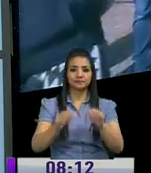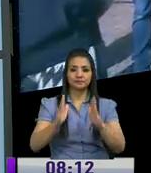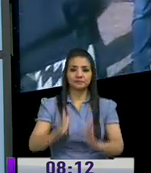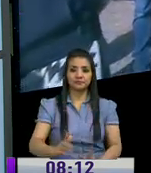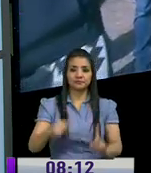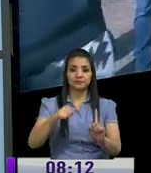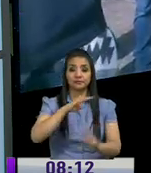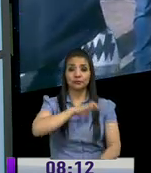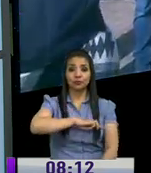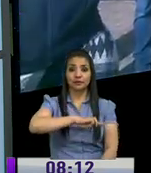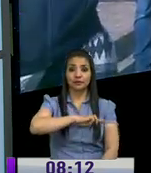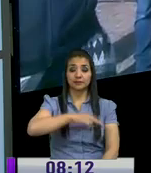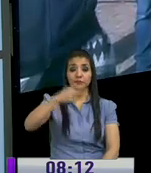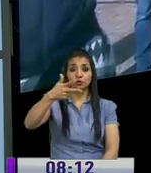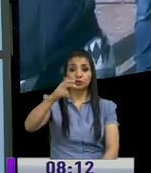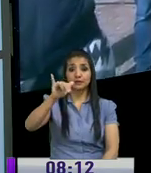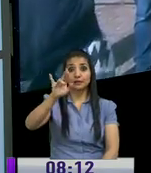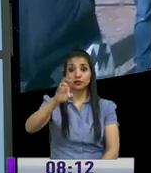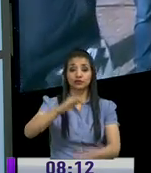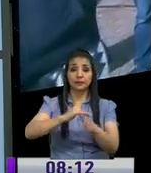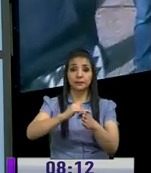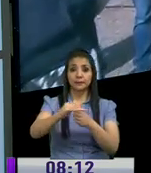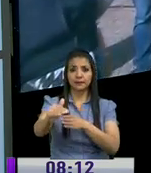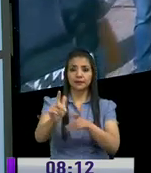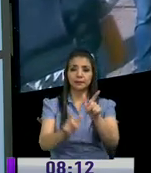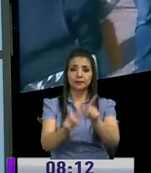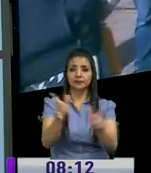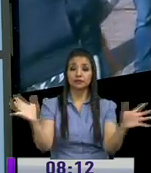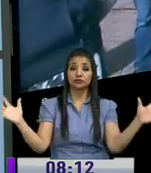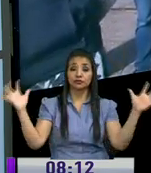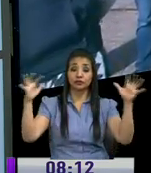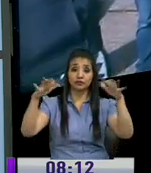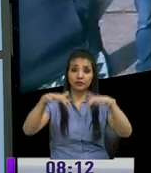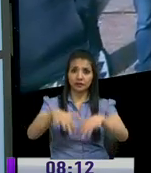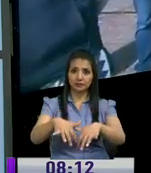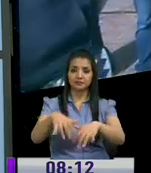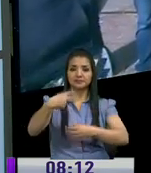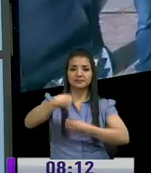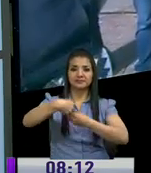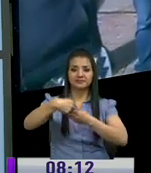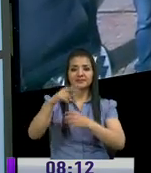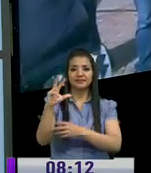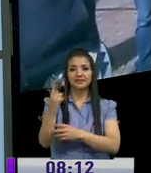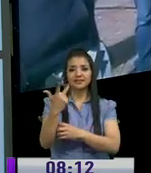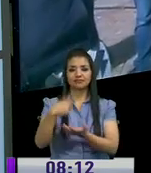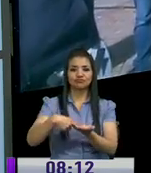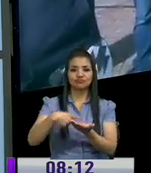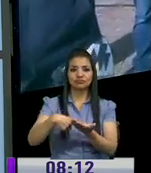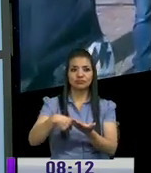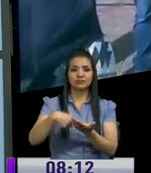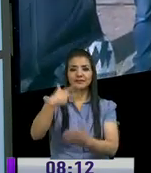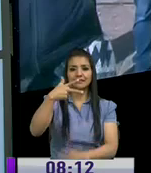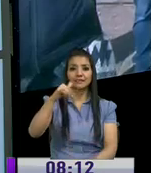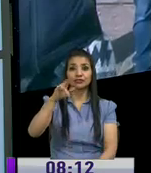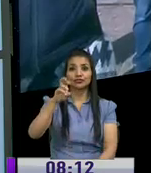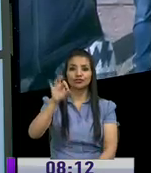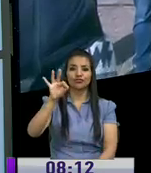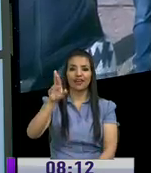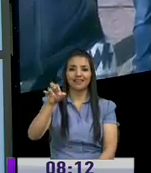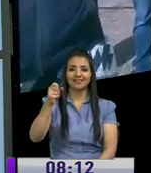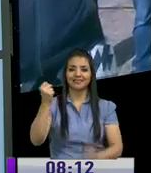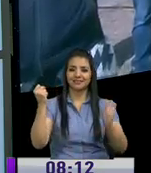zonal pues va a realizar la invitación para que los moradores de Los Chillos asistan a la tercera edición del Chillo Fest. Así que,